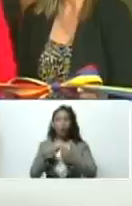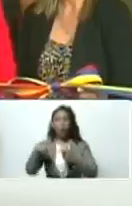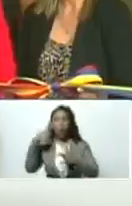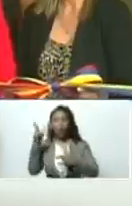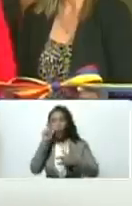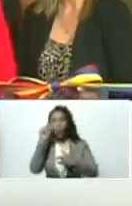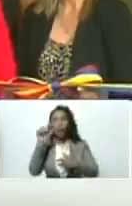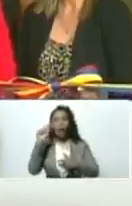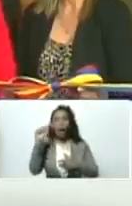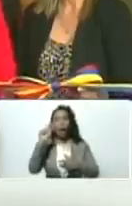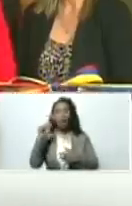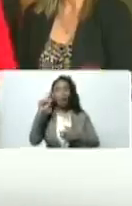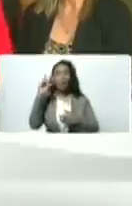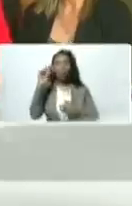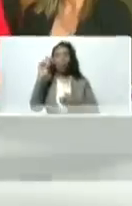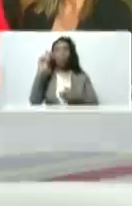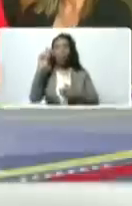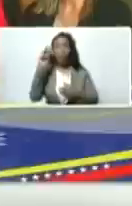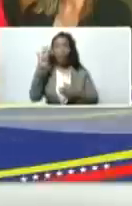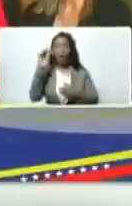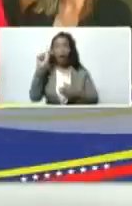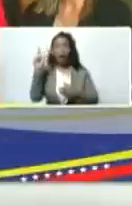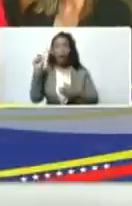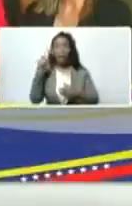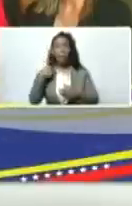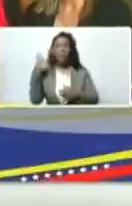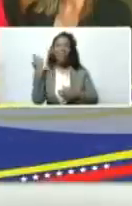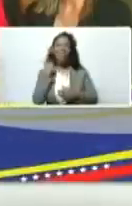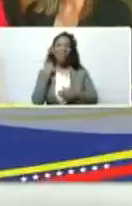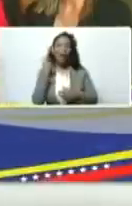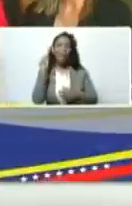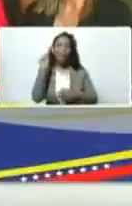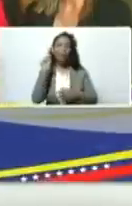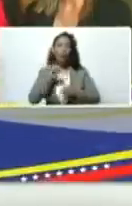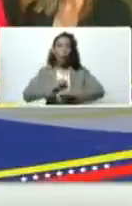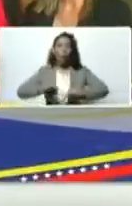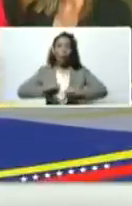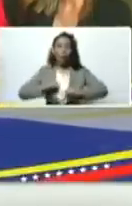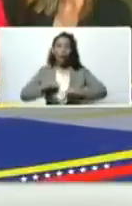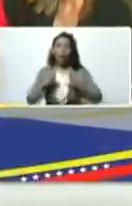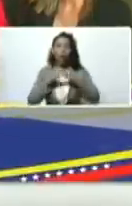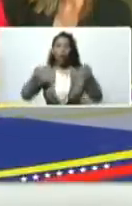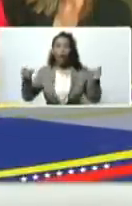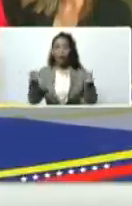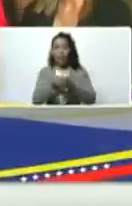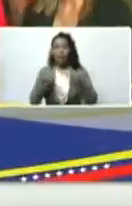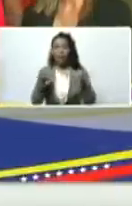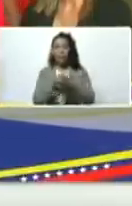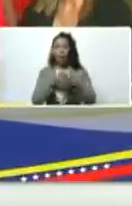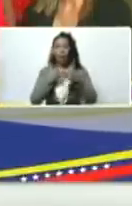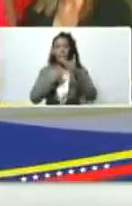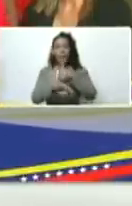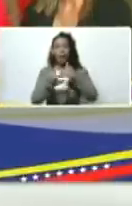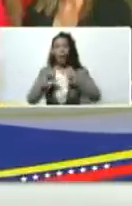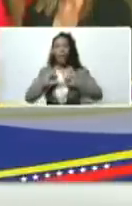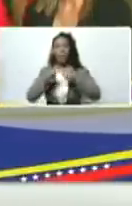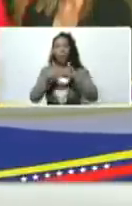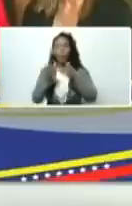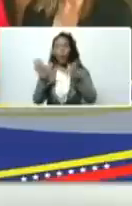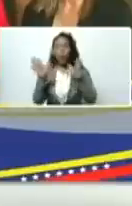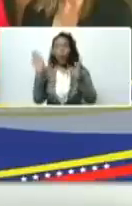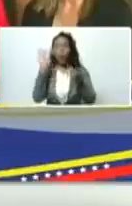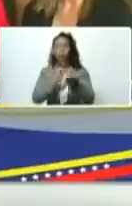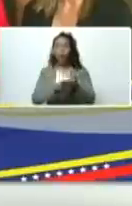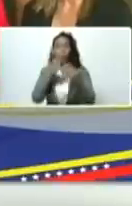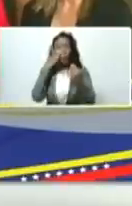consejo comunal mi vieja punta gorda con todo el equipo vamos a reinaugurar este centro y